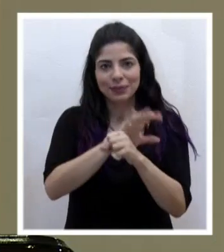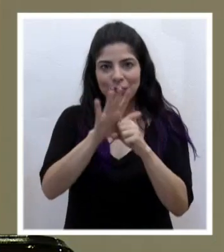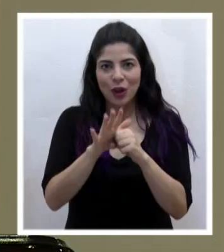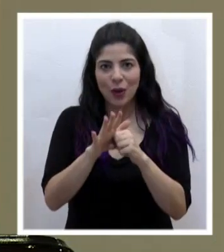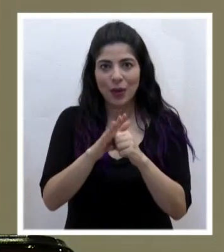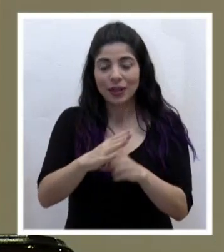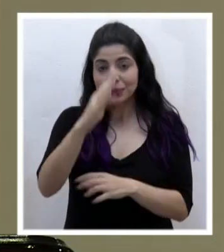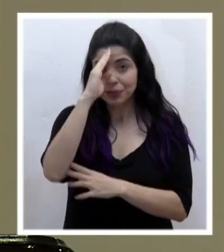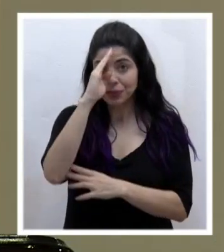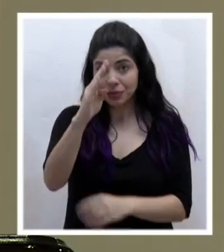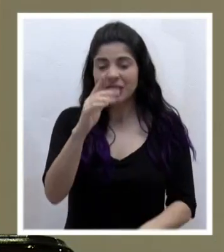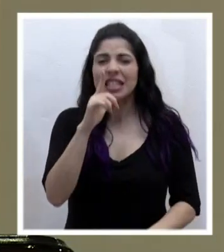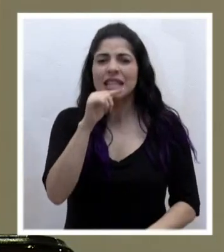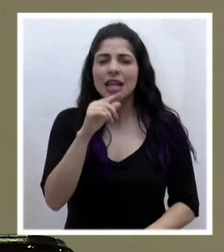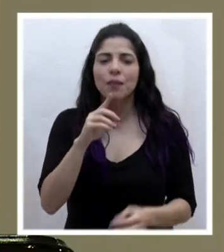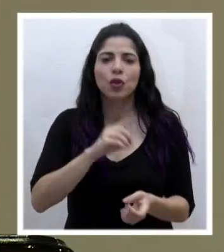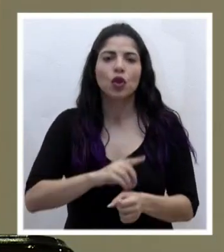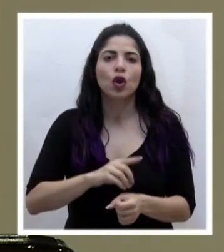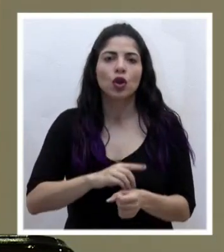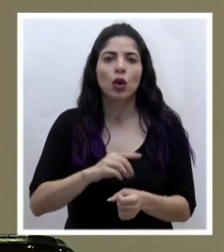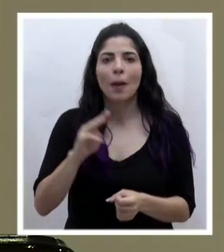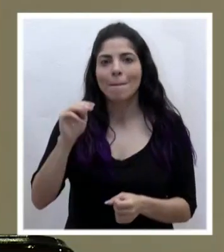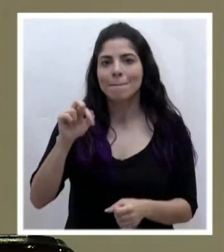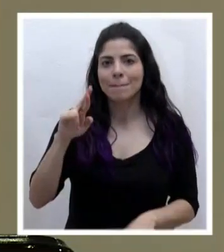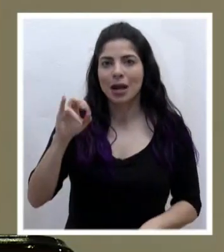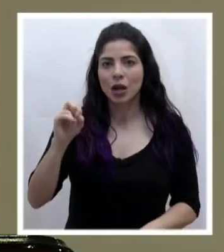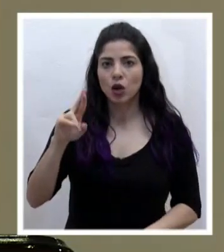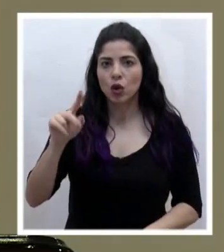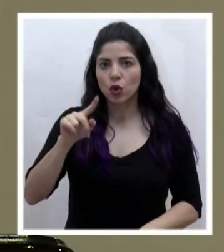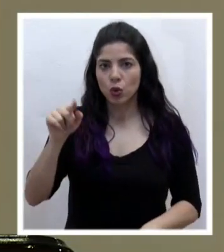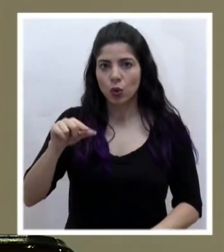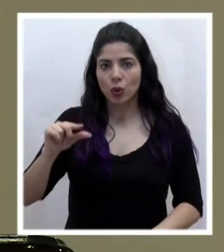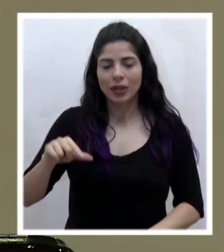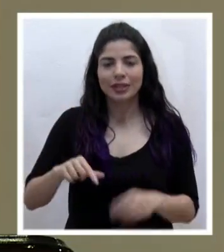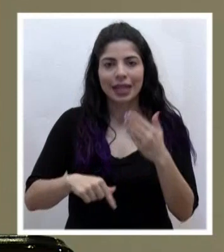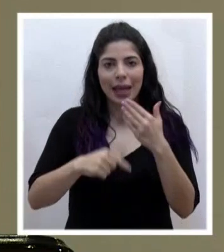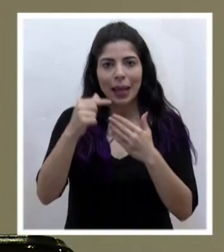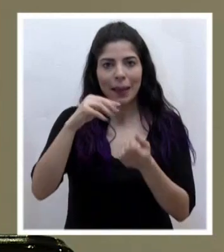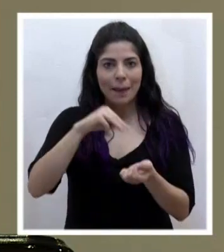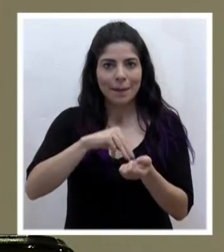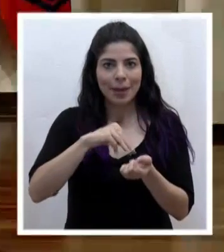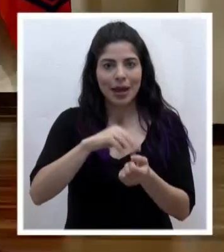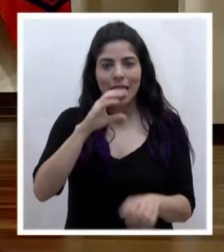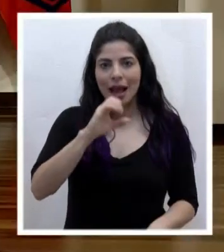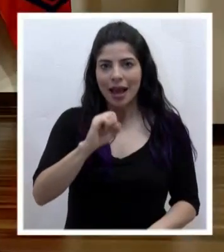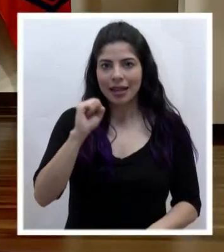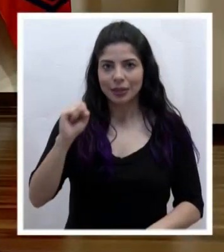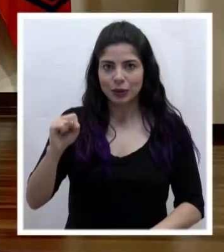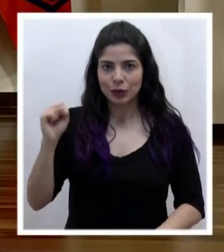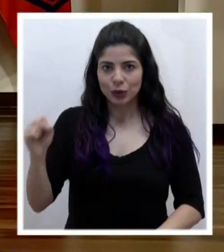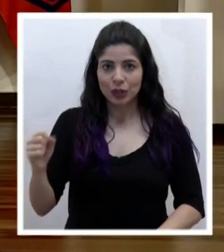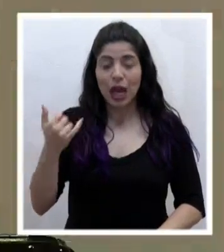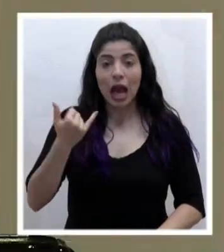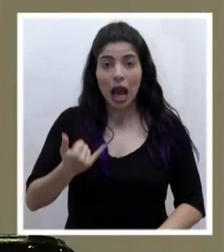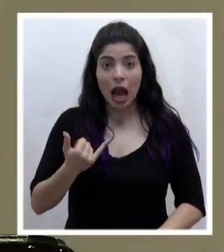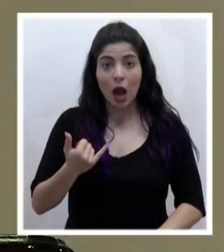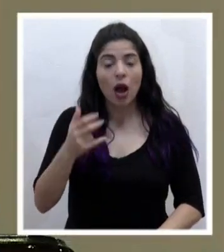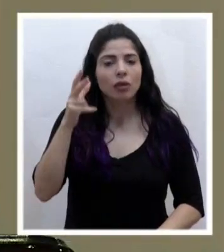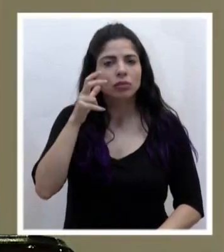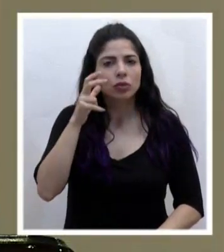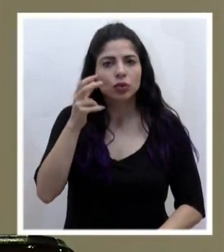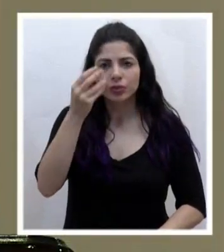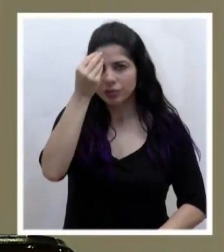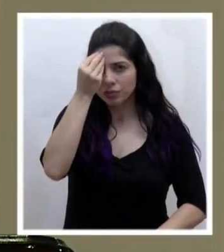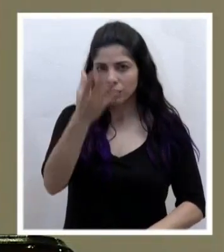COVID-19. Saludamos al doctor Mario Ruiz, gerente médico de la Caja Costarricense de Seguro Social. Y de inmediato vamos a escuchar